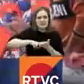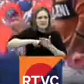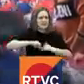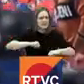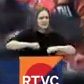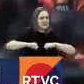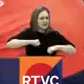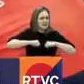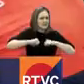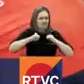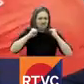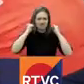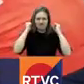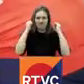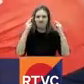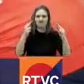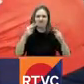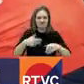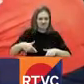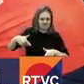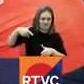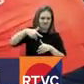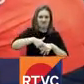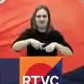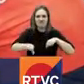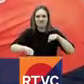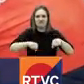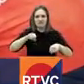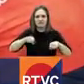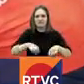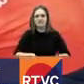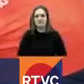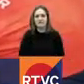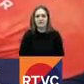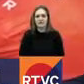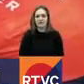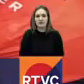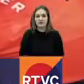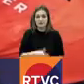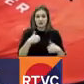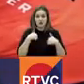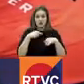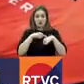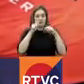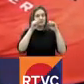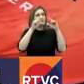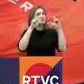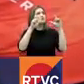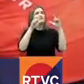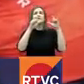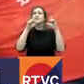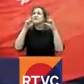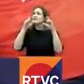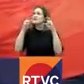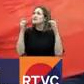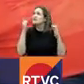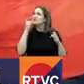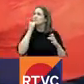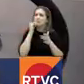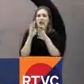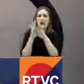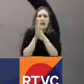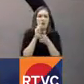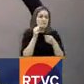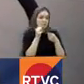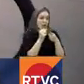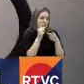y las ganas de subir a la bicicleta continuaron intactas. Cuando ya me desperté, y allá en ese momento me empezaron a contar lo